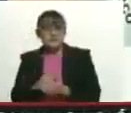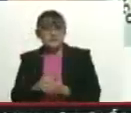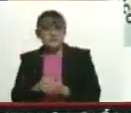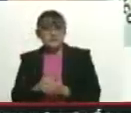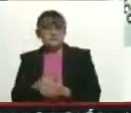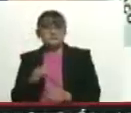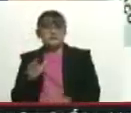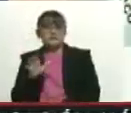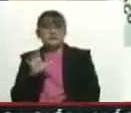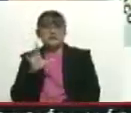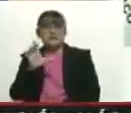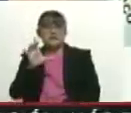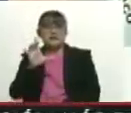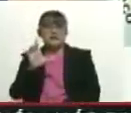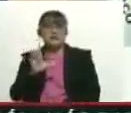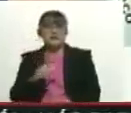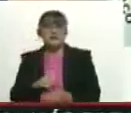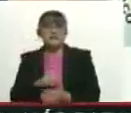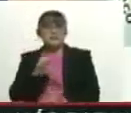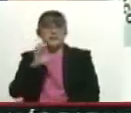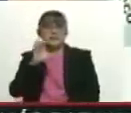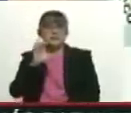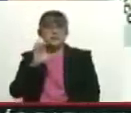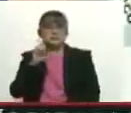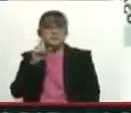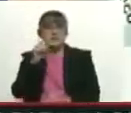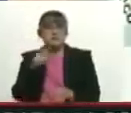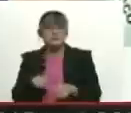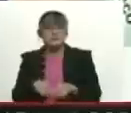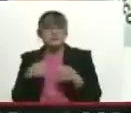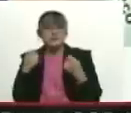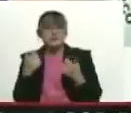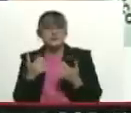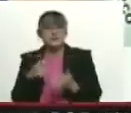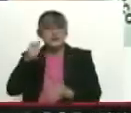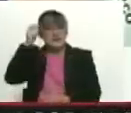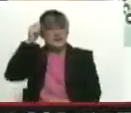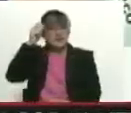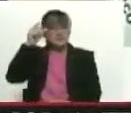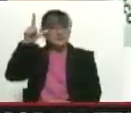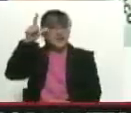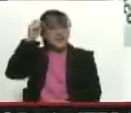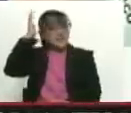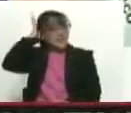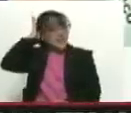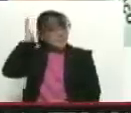cobarde, decir, no, yo no dije eso, pero eso quedó grabado y el mundo lo tiene.